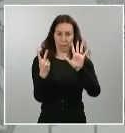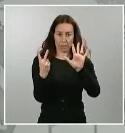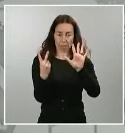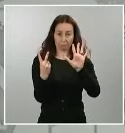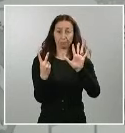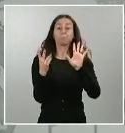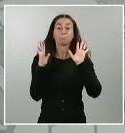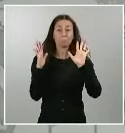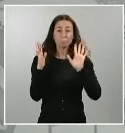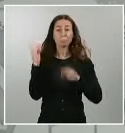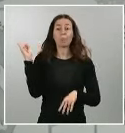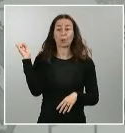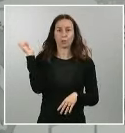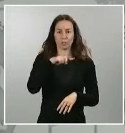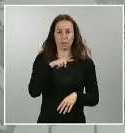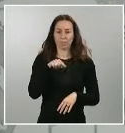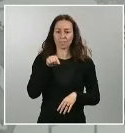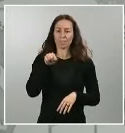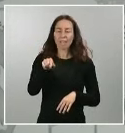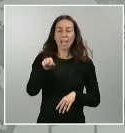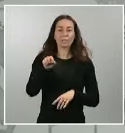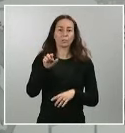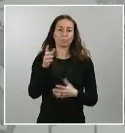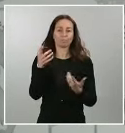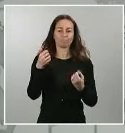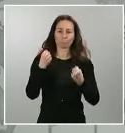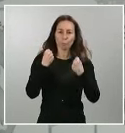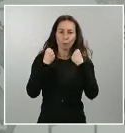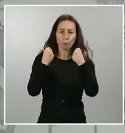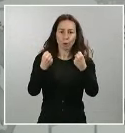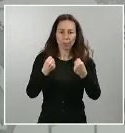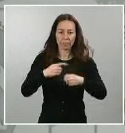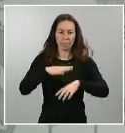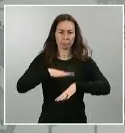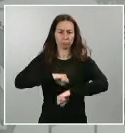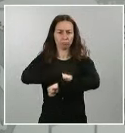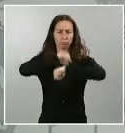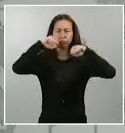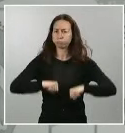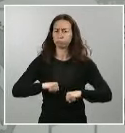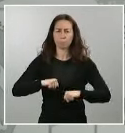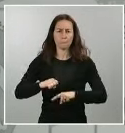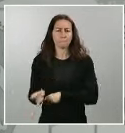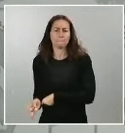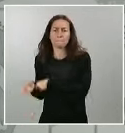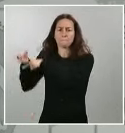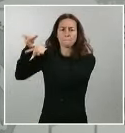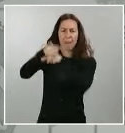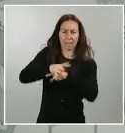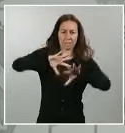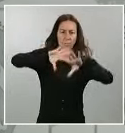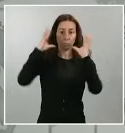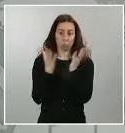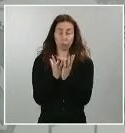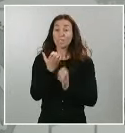un sistema político transnacional, el más robusto y poderoso del mundo. Así que si Europa quiere, Europa